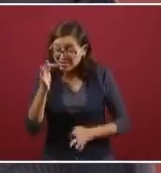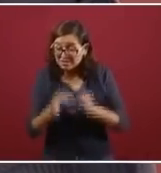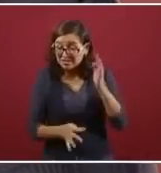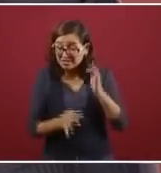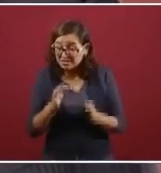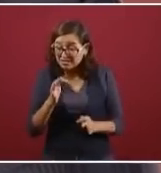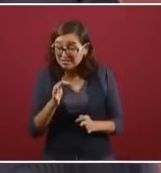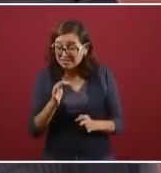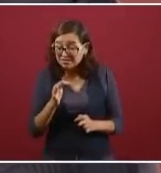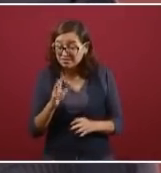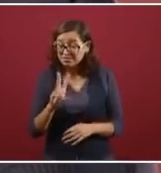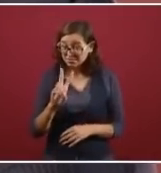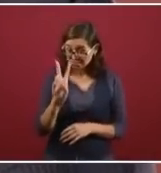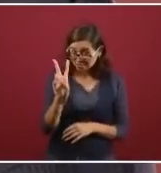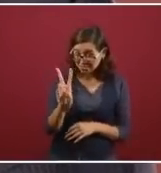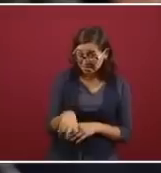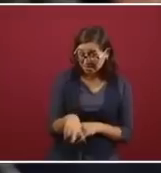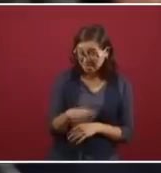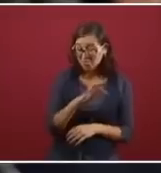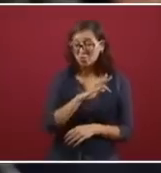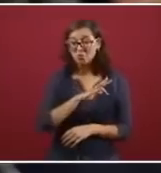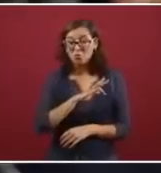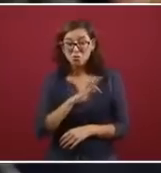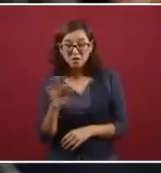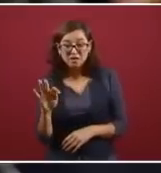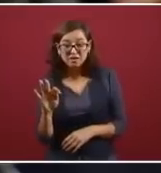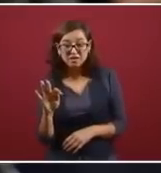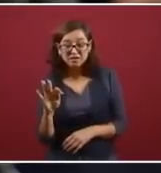el juicio legal,